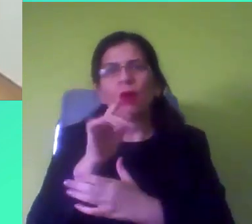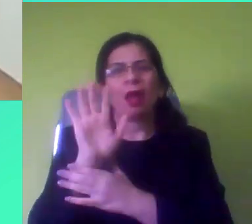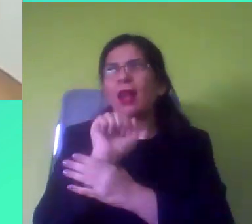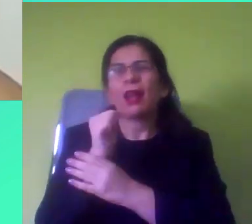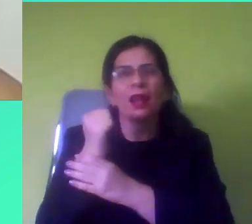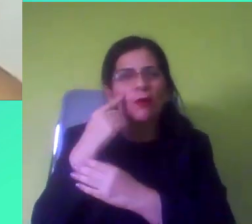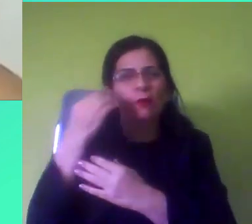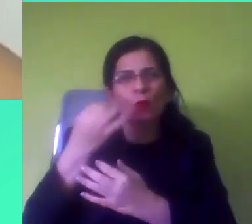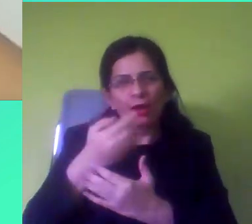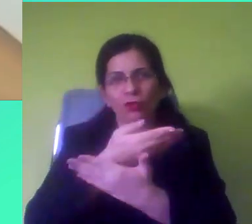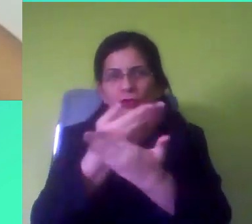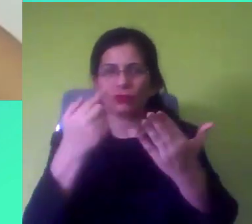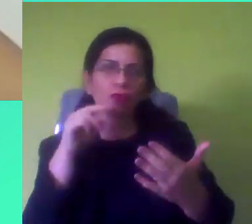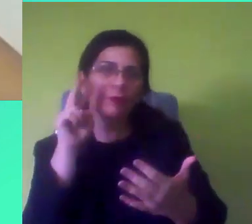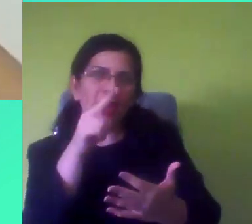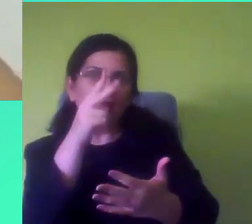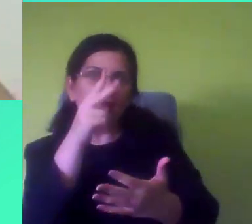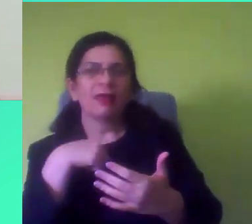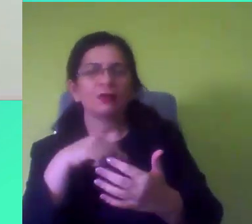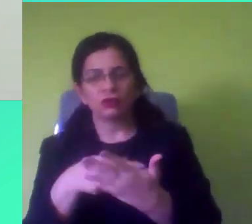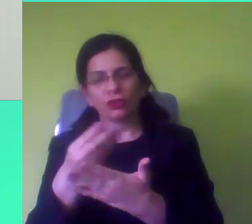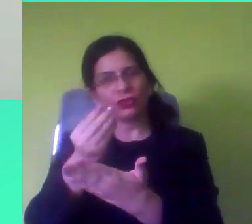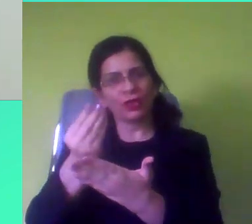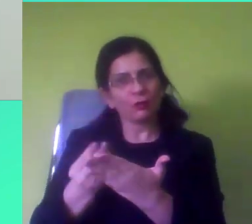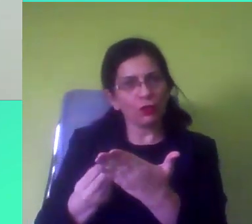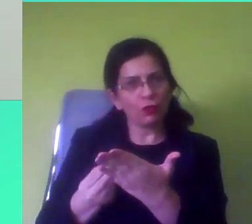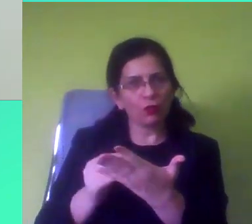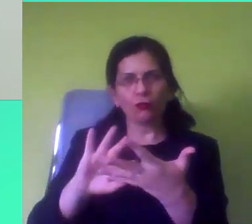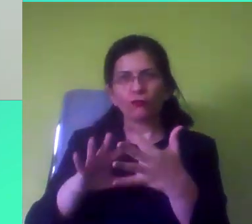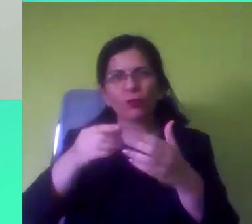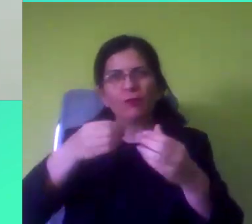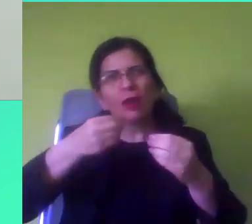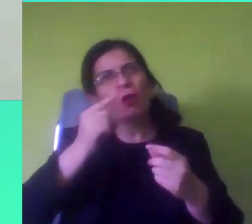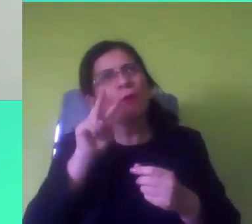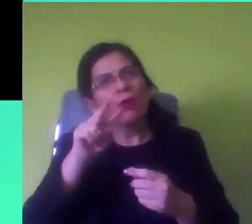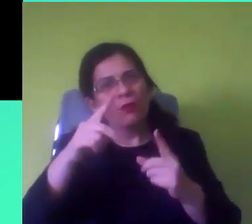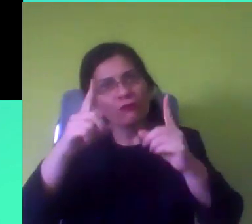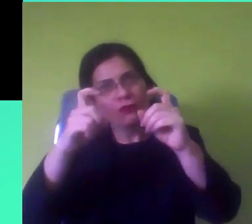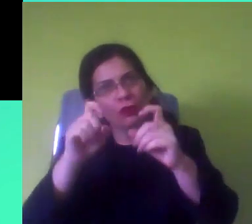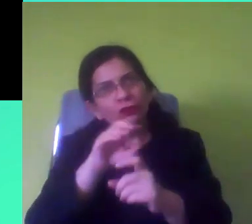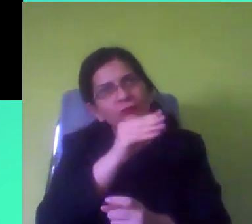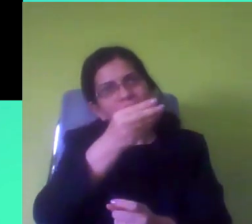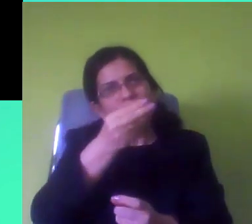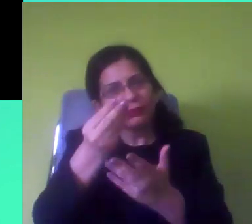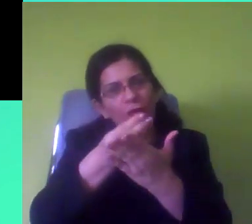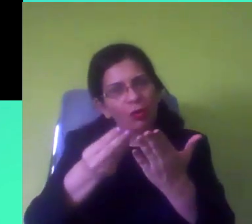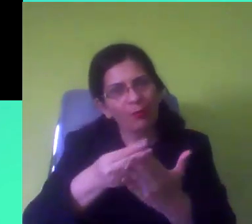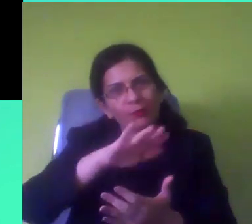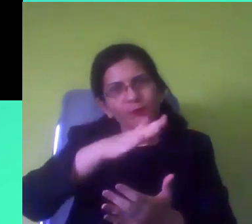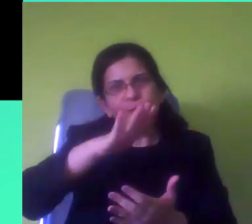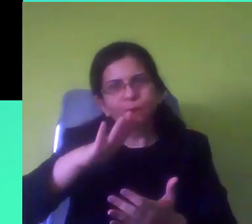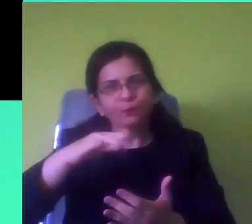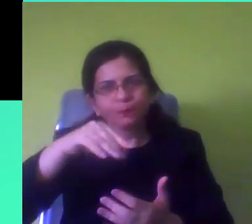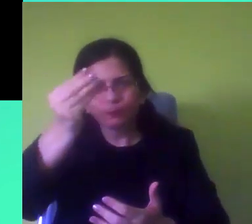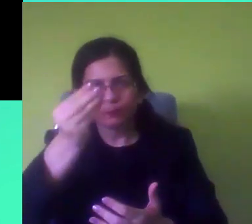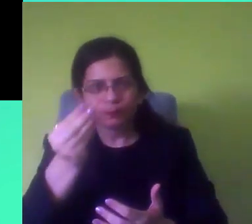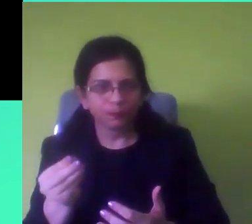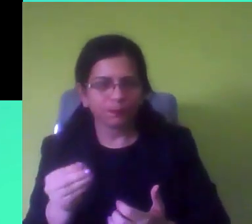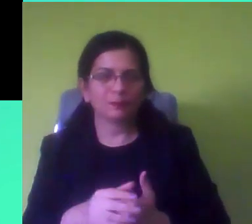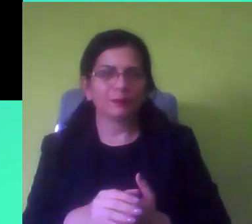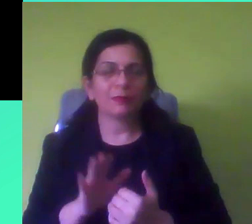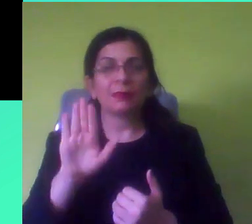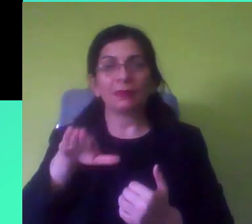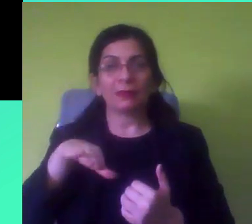resolución es dibujar de manera manual el contorno de estos glaciares. Esta tabla